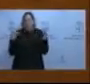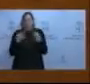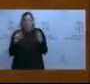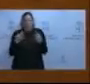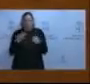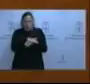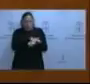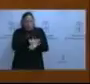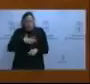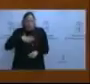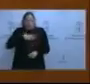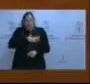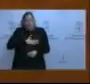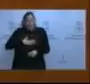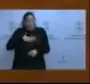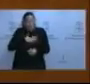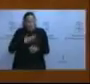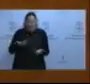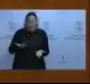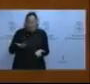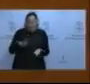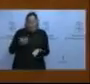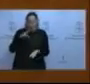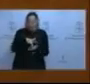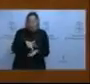solo les voy a dar un dato. Hemos revisado